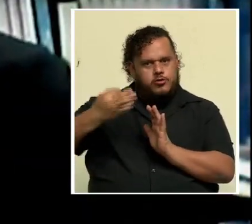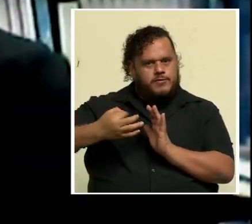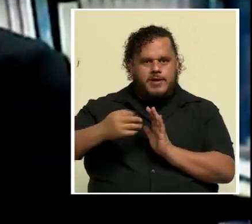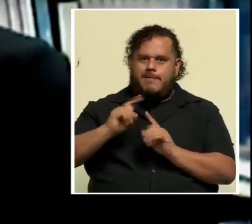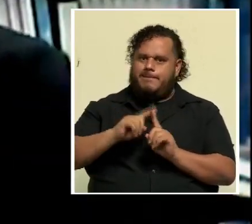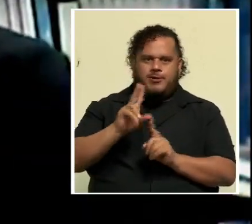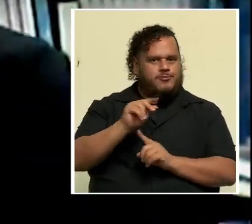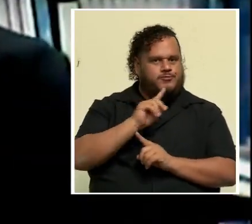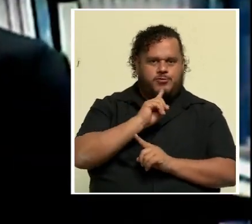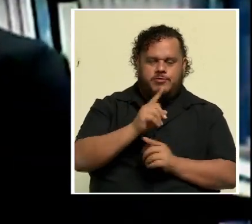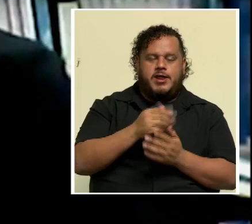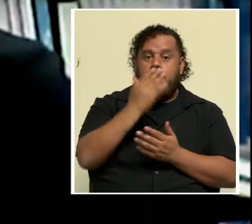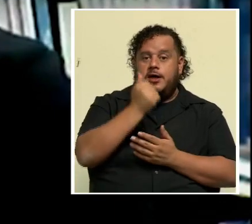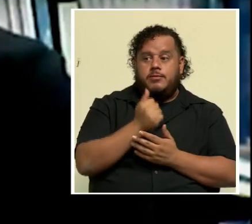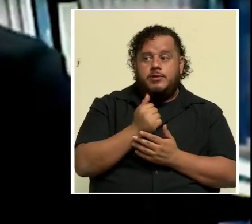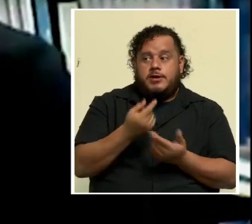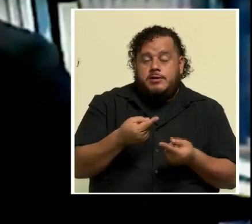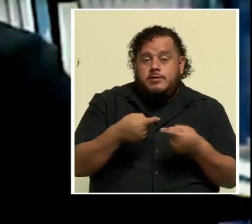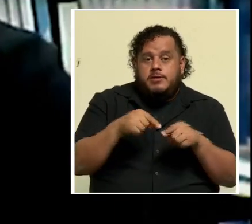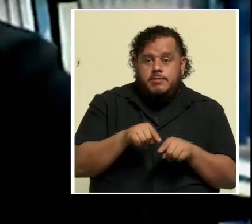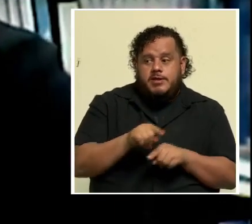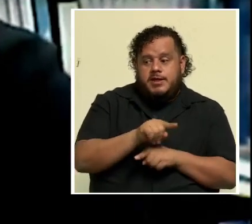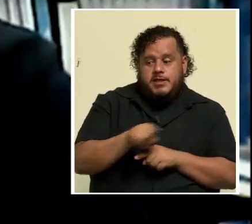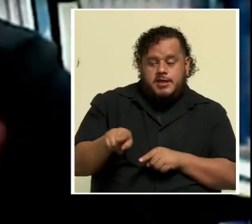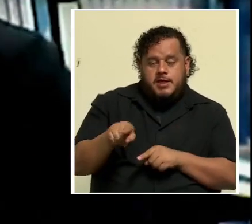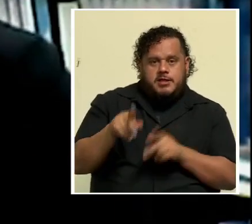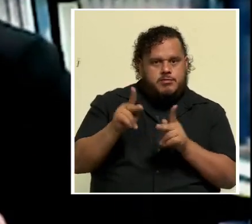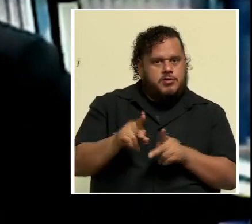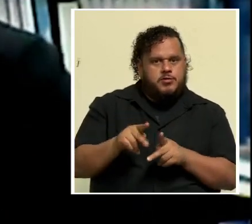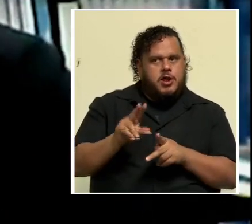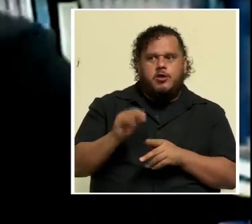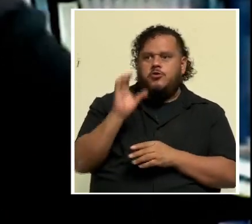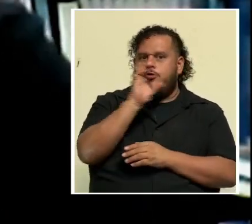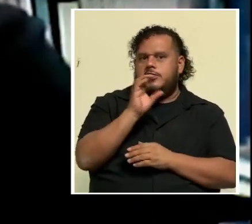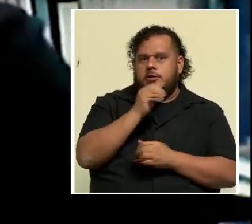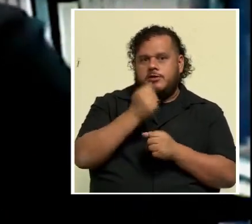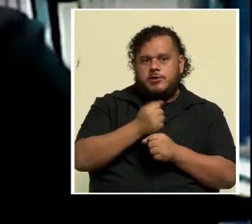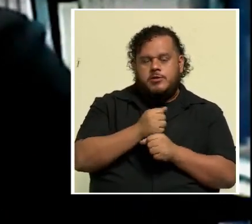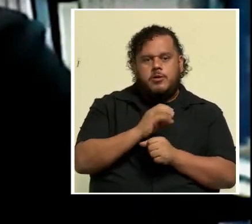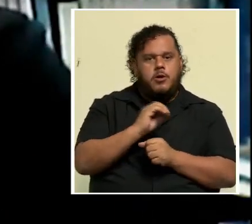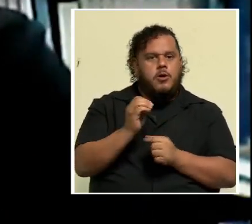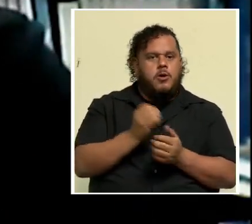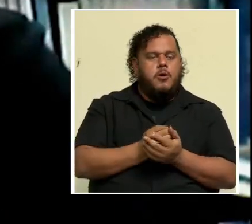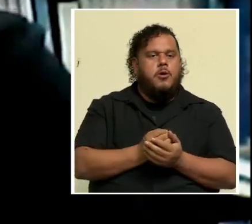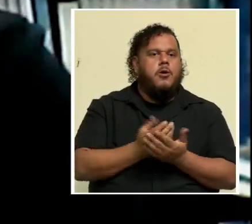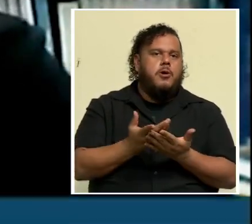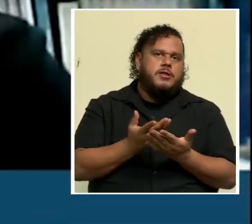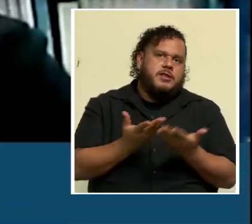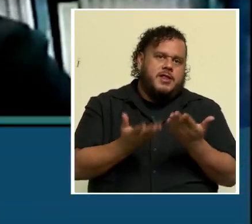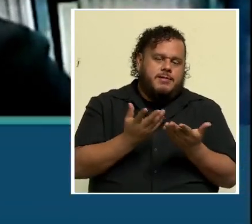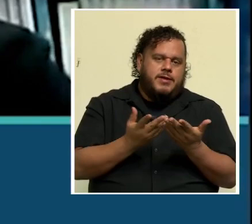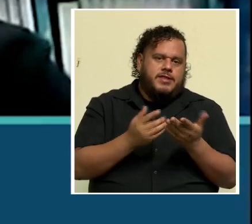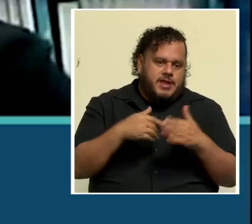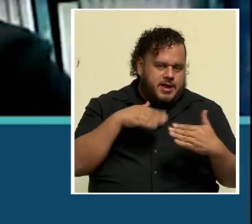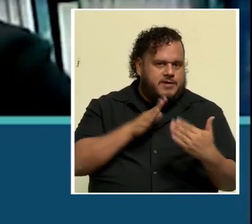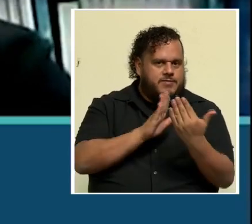cierto, porque lo que sucedió es que esa gente no está buscando trabajo, o el dato es cierto, pero refleja